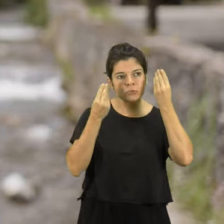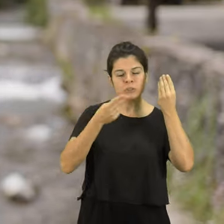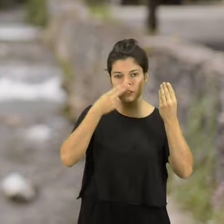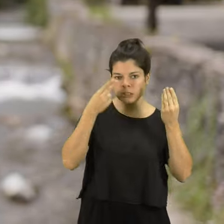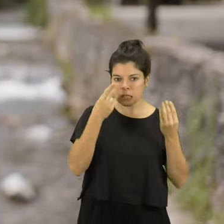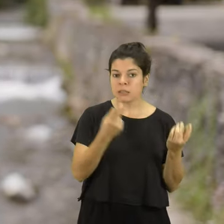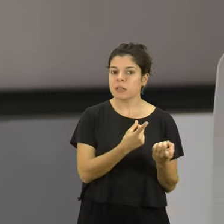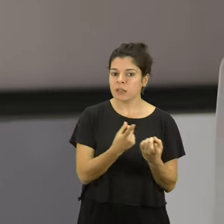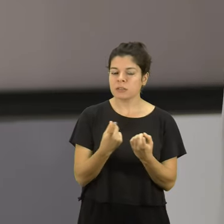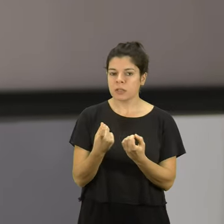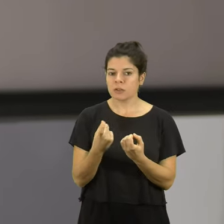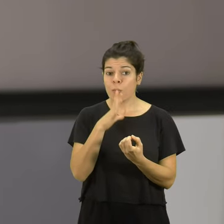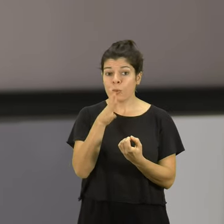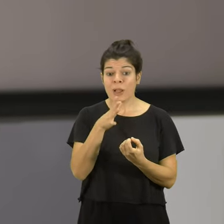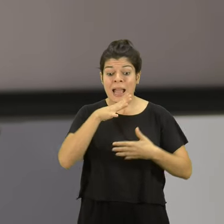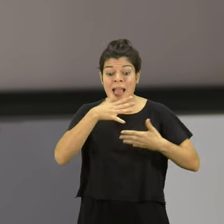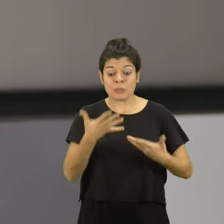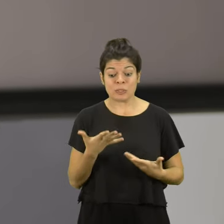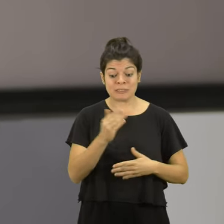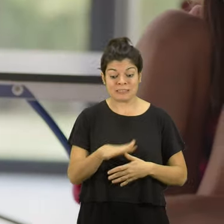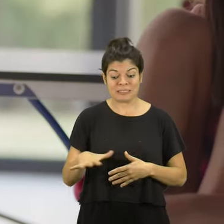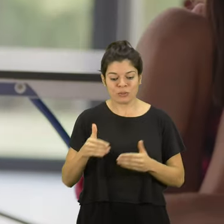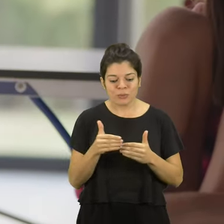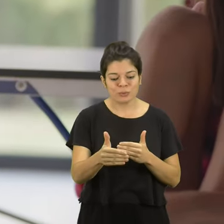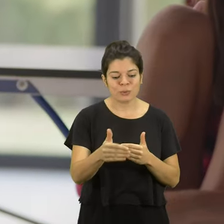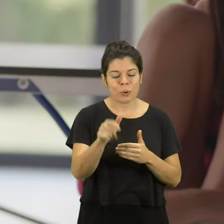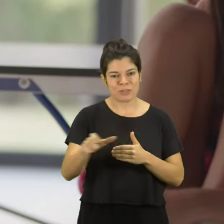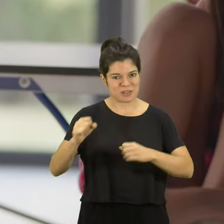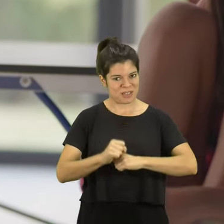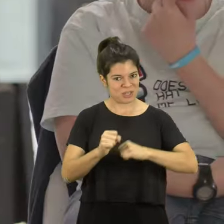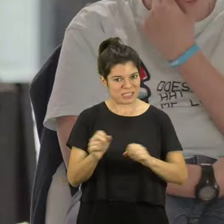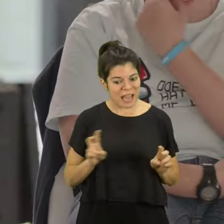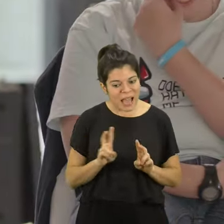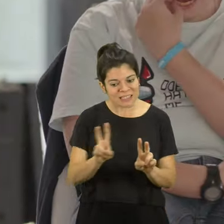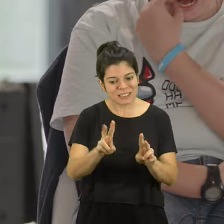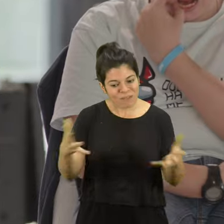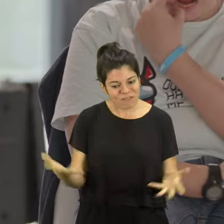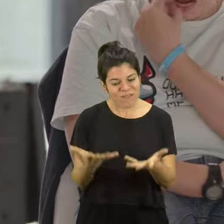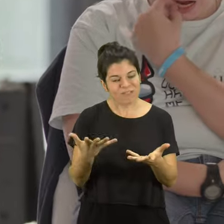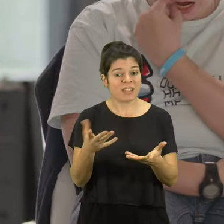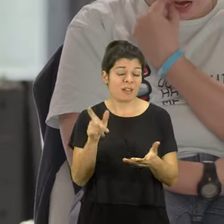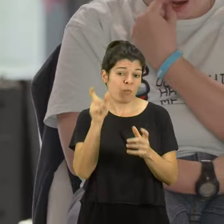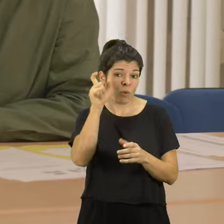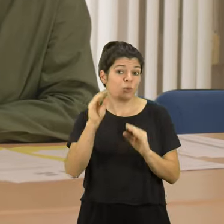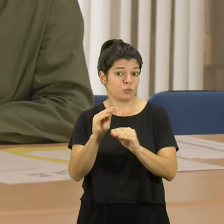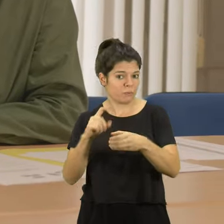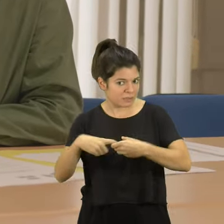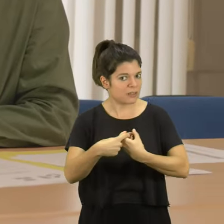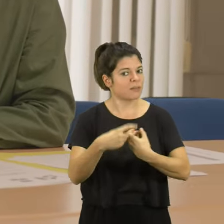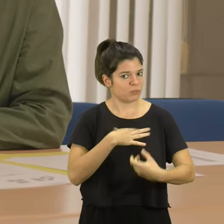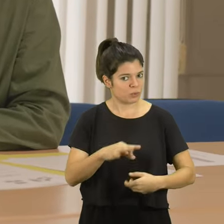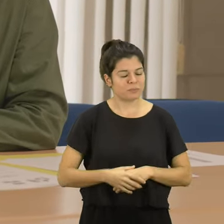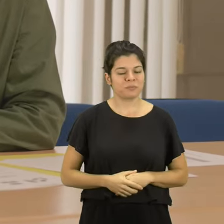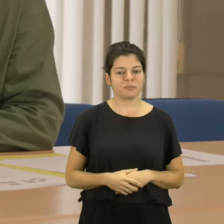Interesgarria eta beharrezcoa sortu kotxugulako aurroiek etorkizunin eldu aktiboak izatea y en